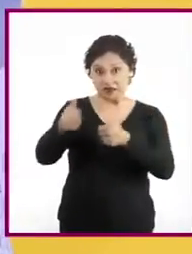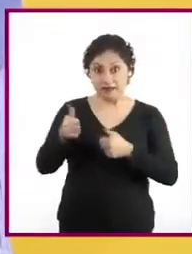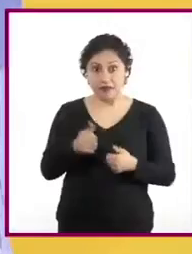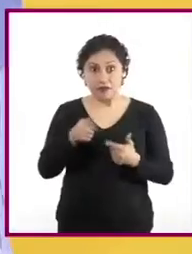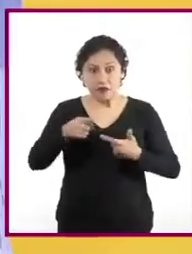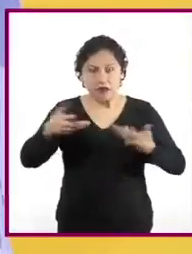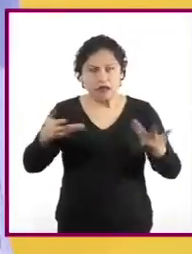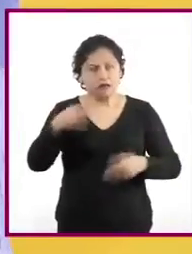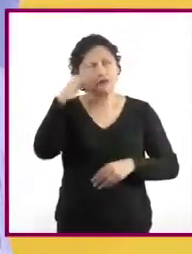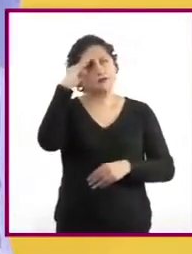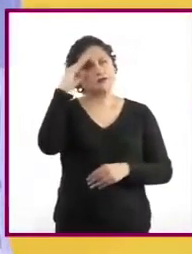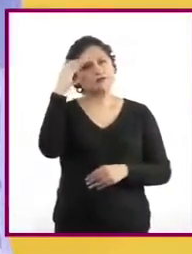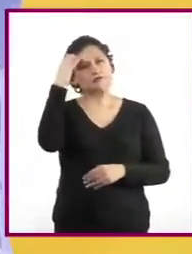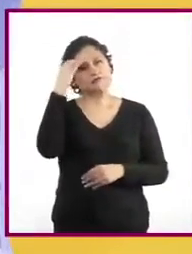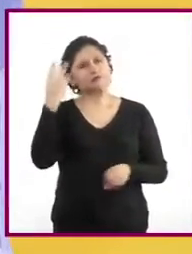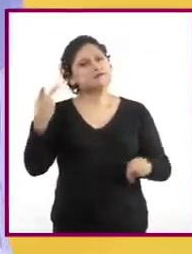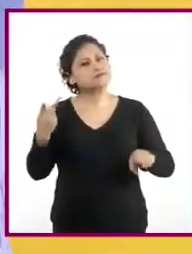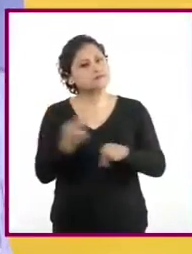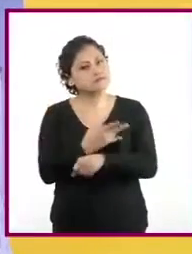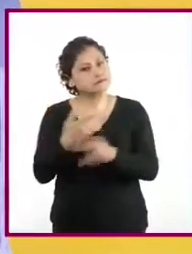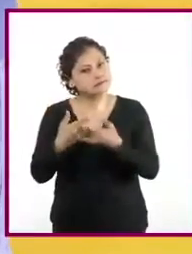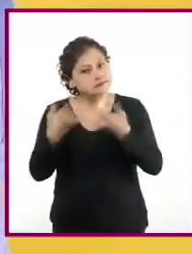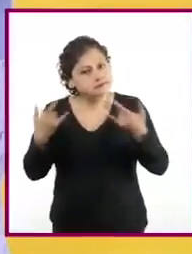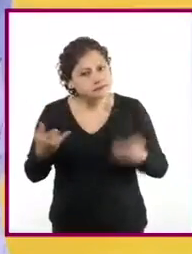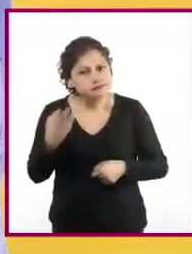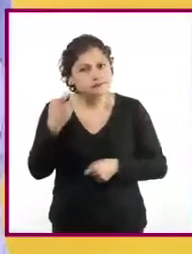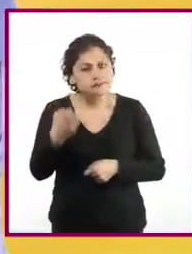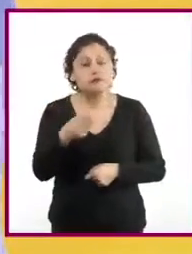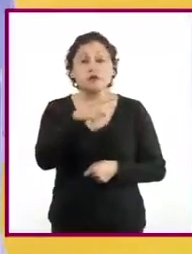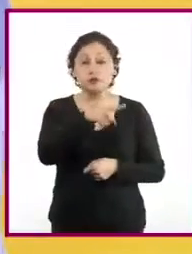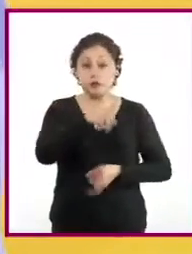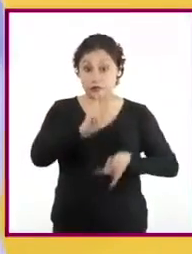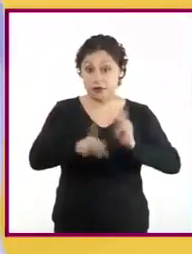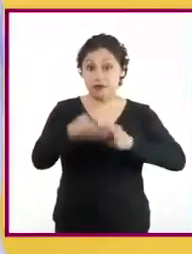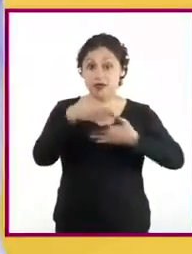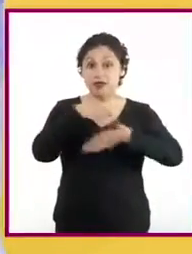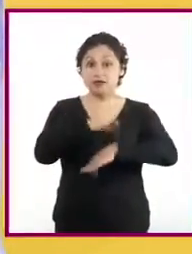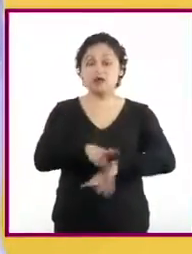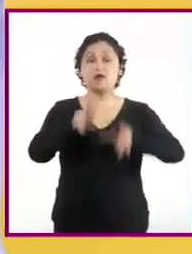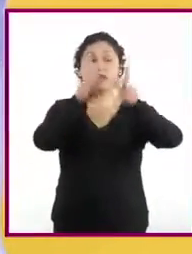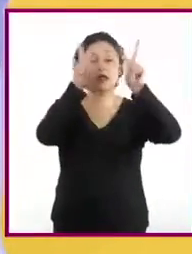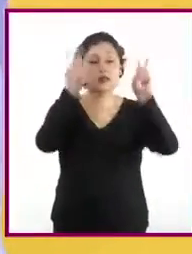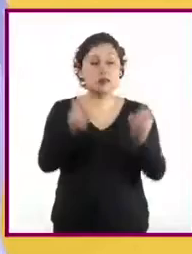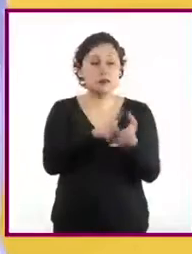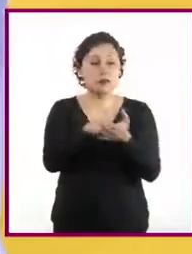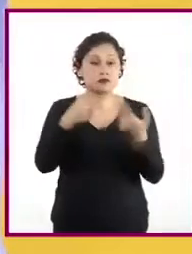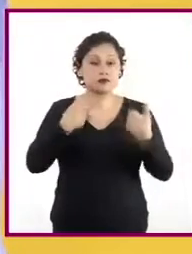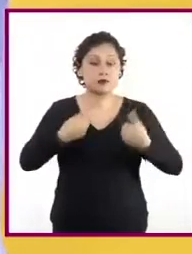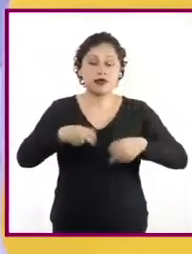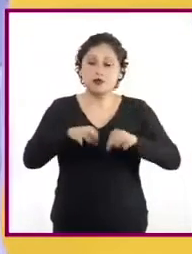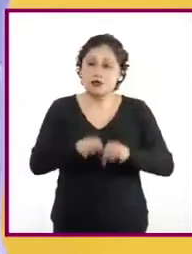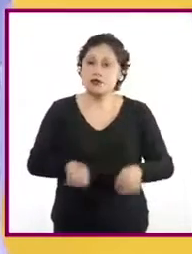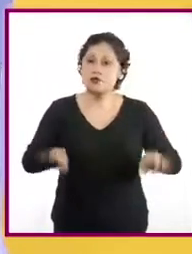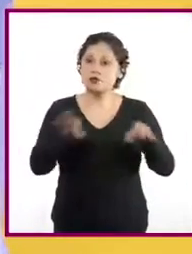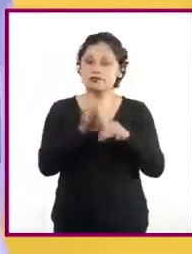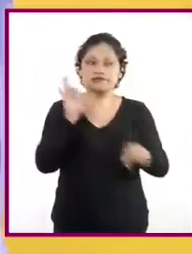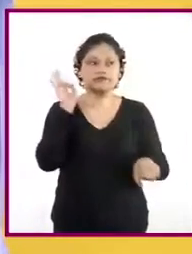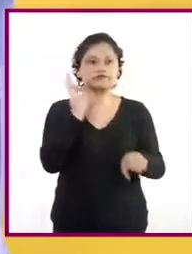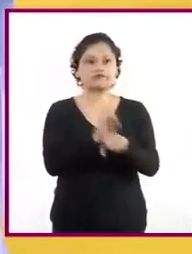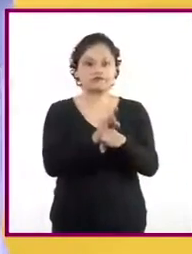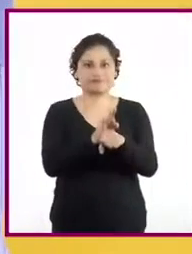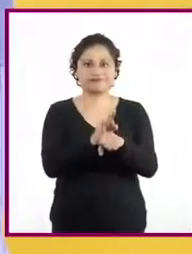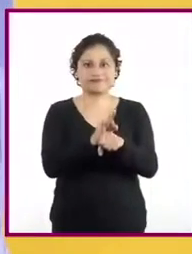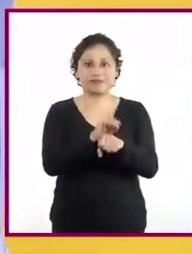que reflexionaron sobre la importancia del respeto a los derechos humanos y su defensa. Guarden reflexiones